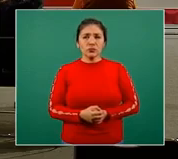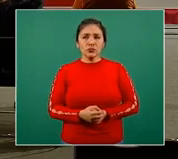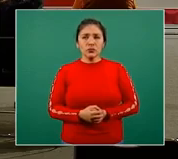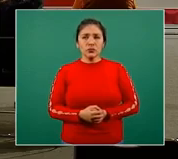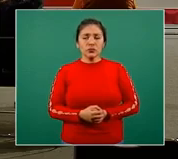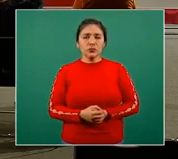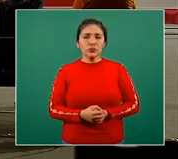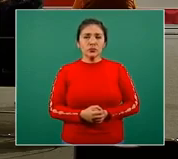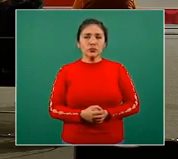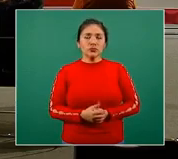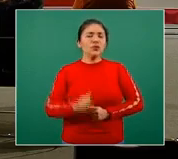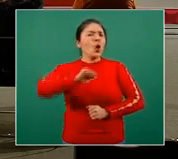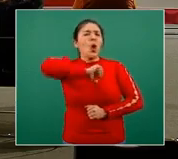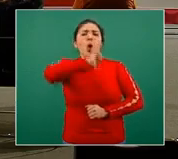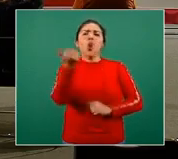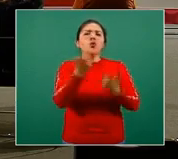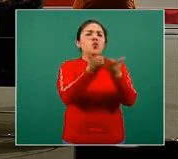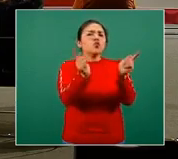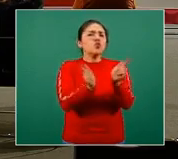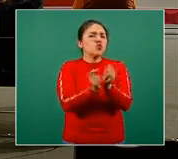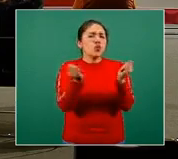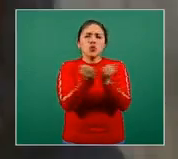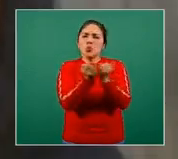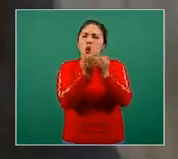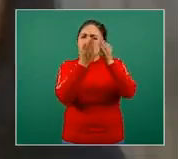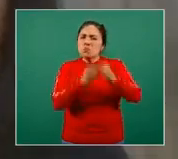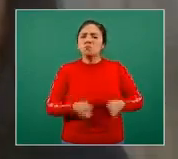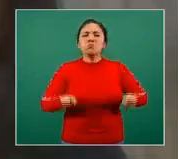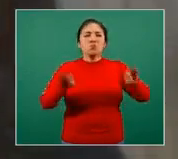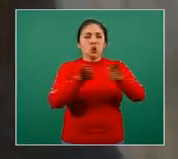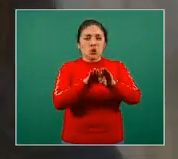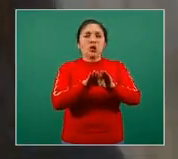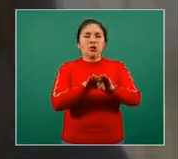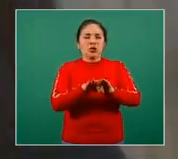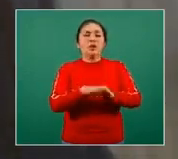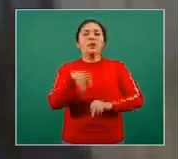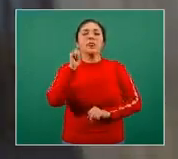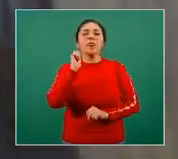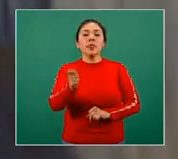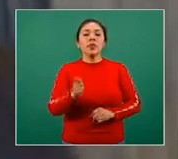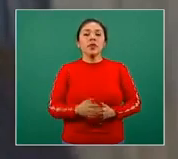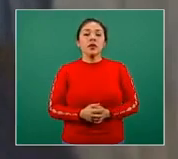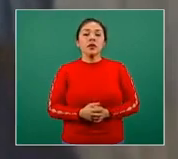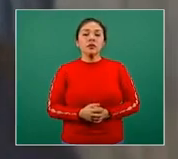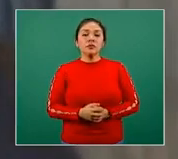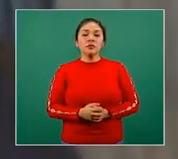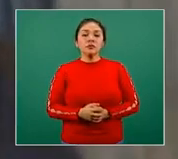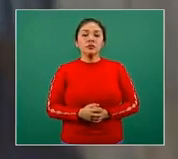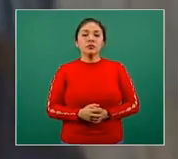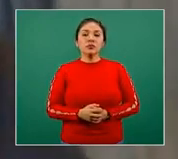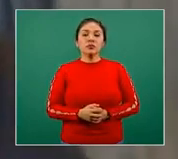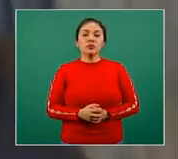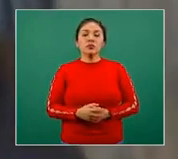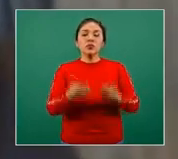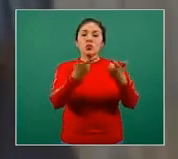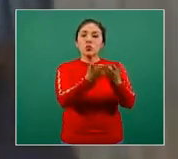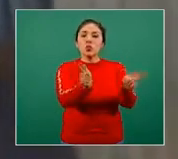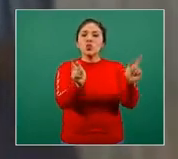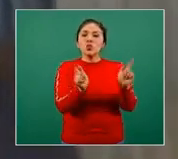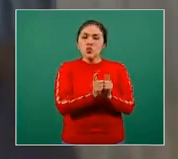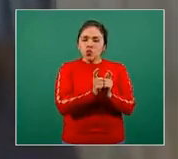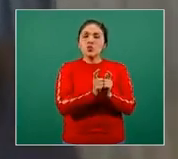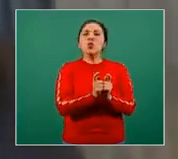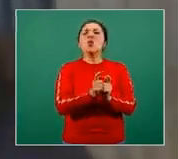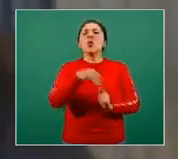Otra organización muy importante, que es el Comité